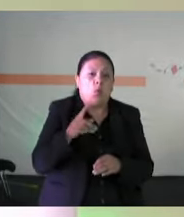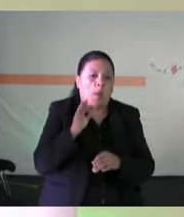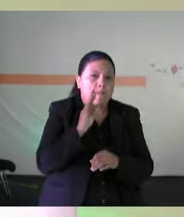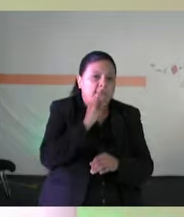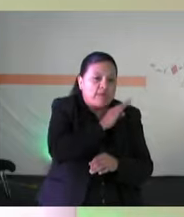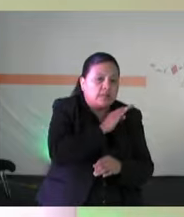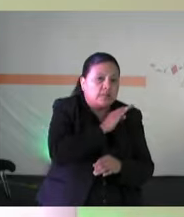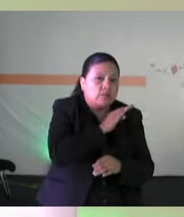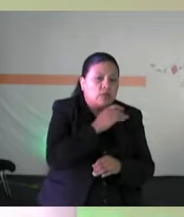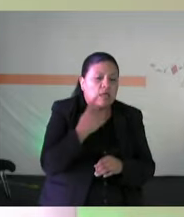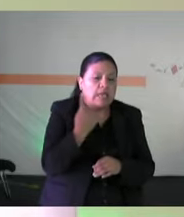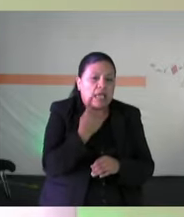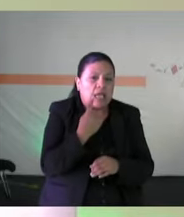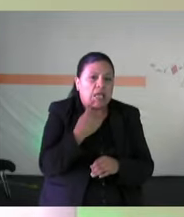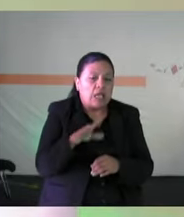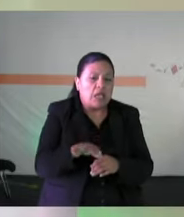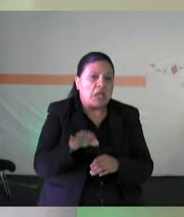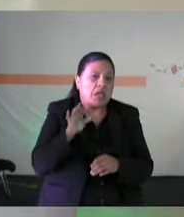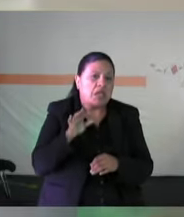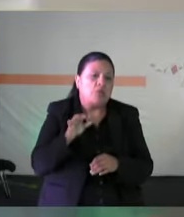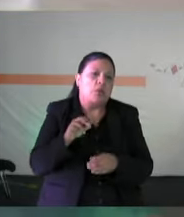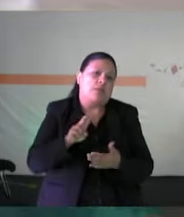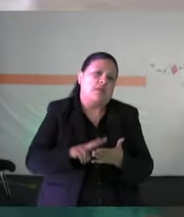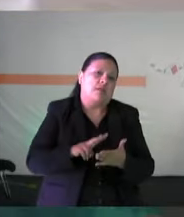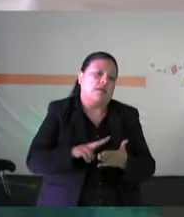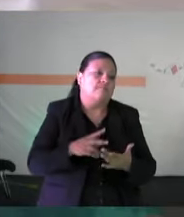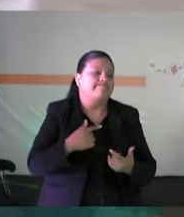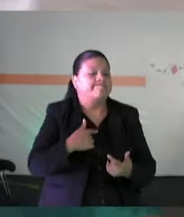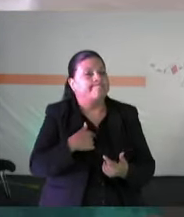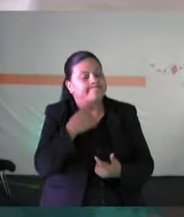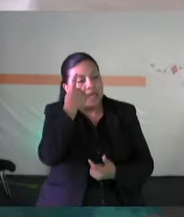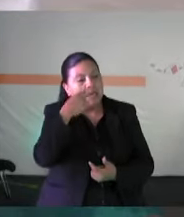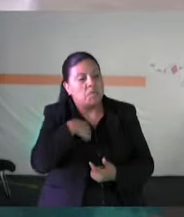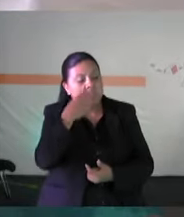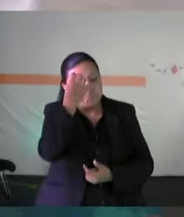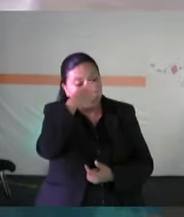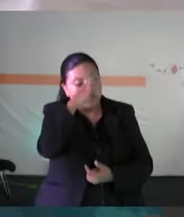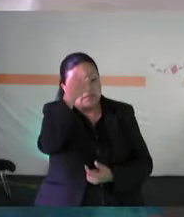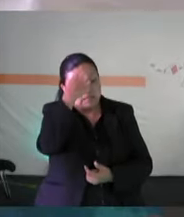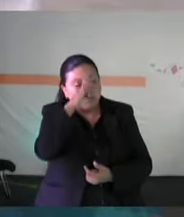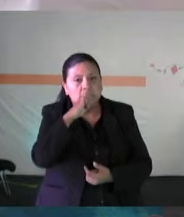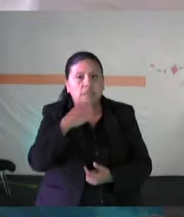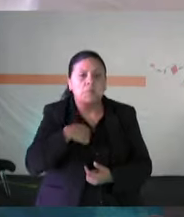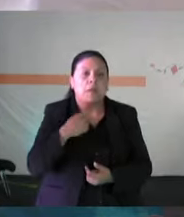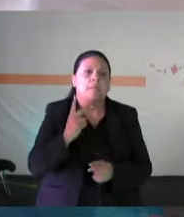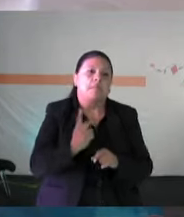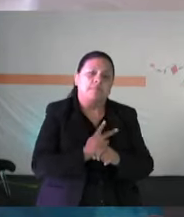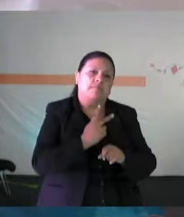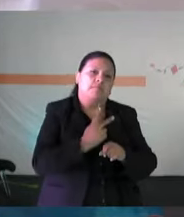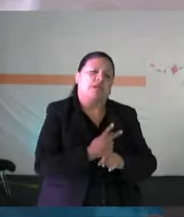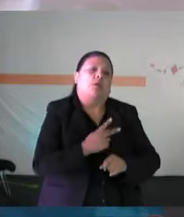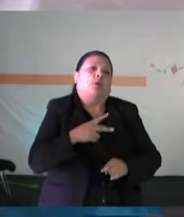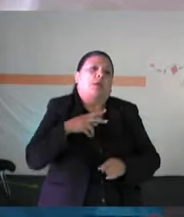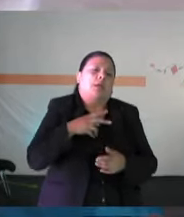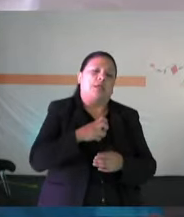eso? O sea, a mí una de las cosas más brutales que me ha pasado en esta locura